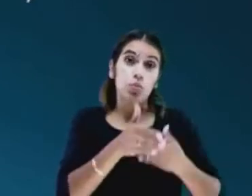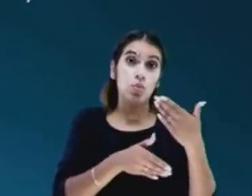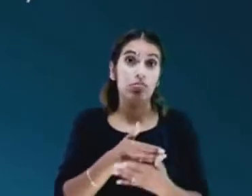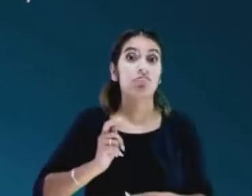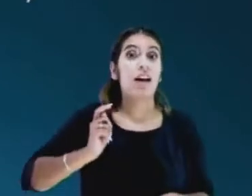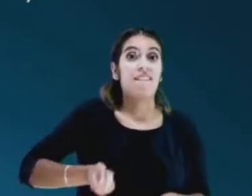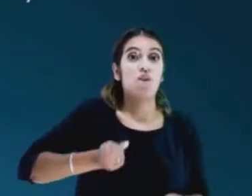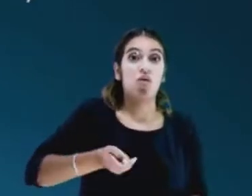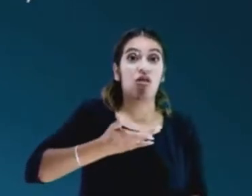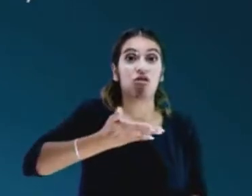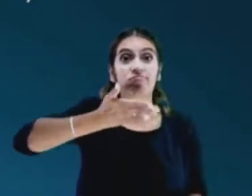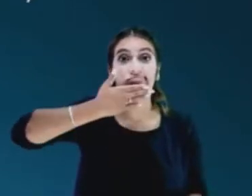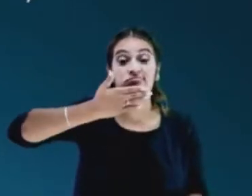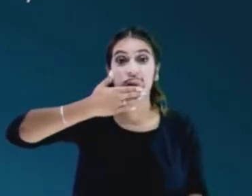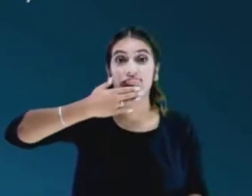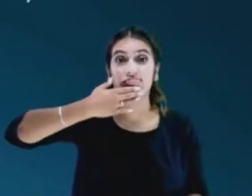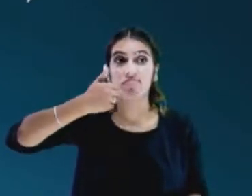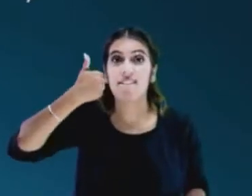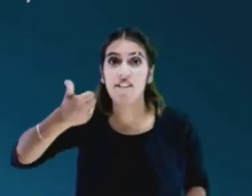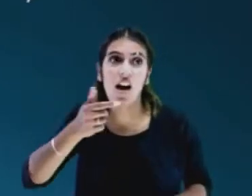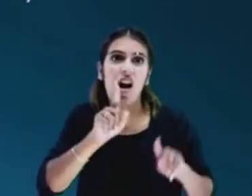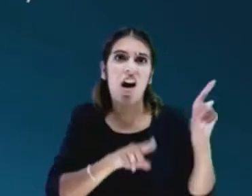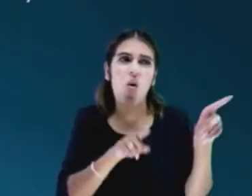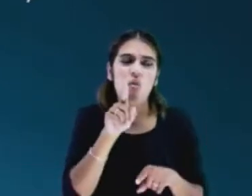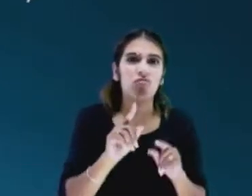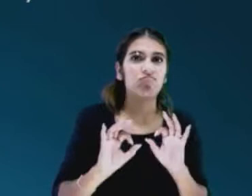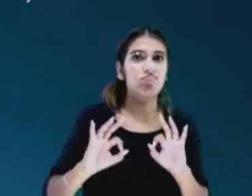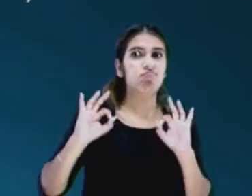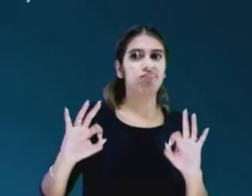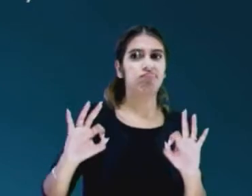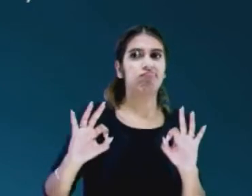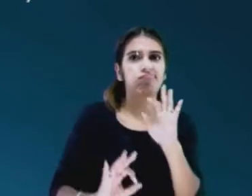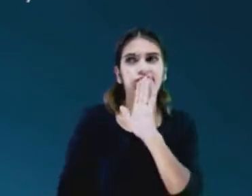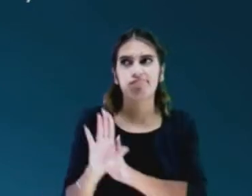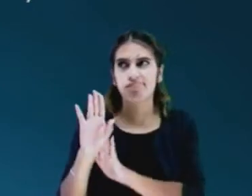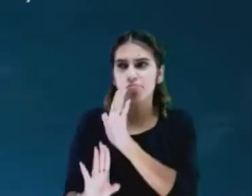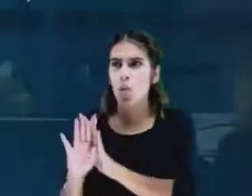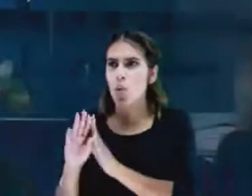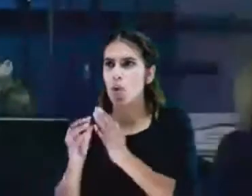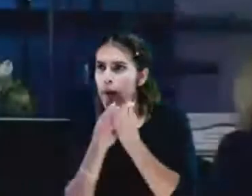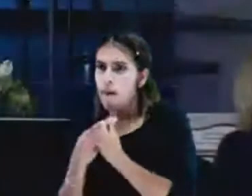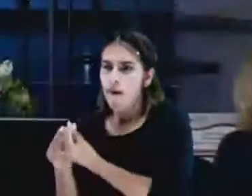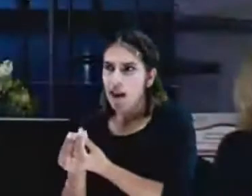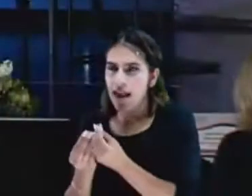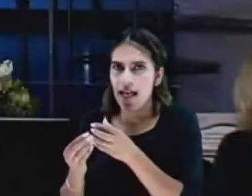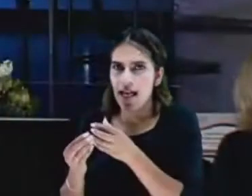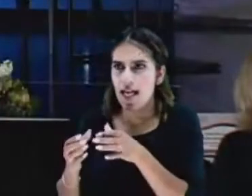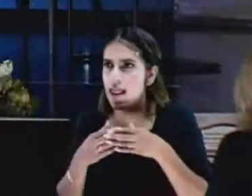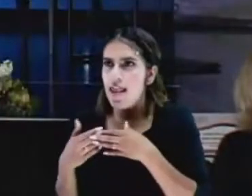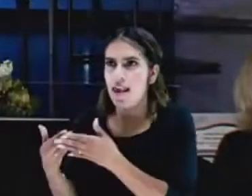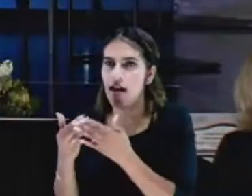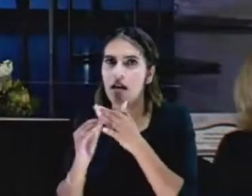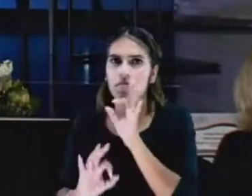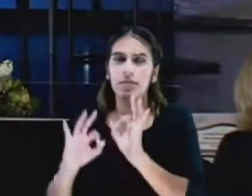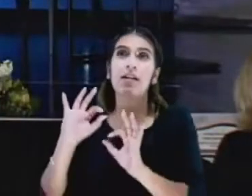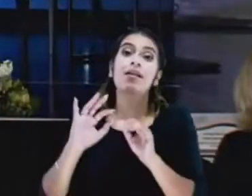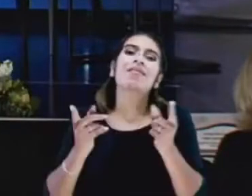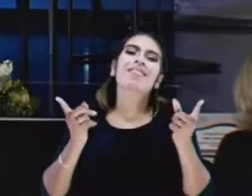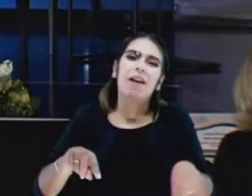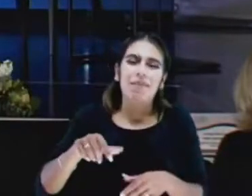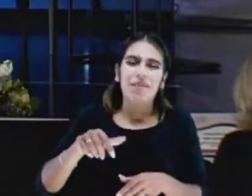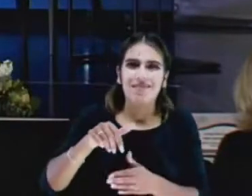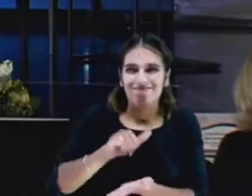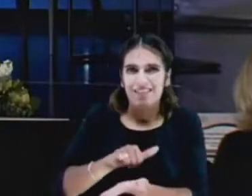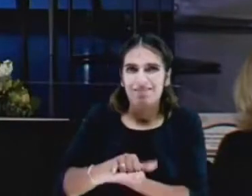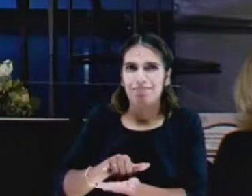importantes comisiones de éxito etcétera etcétera y obviamente el tema descongestión judicial o ética el doctor